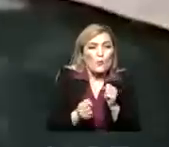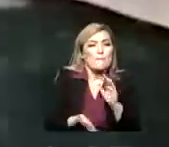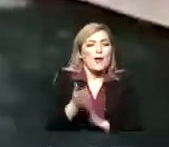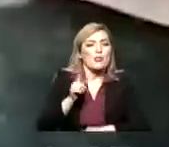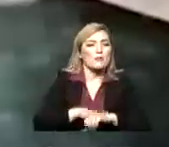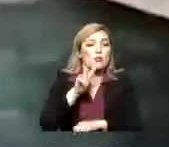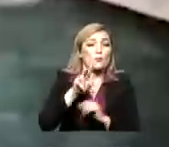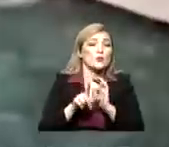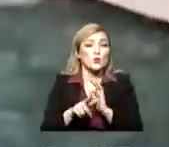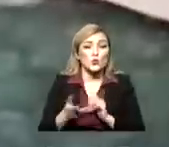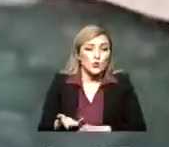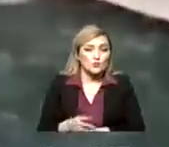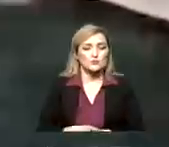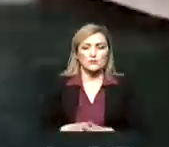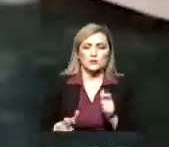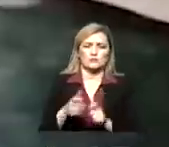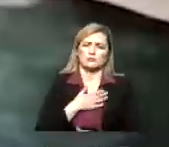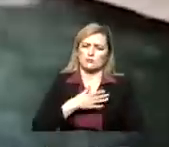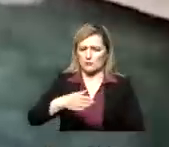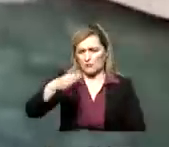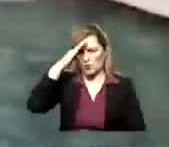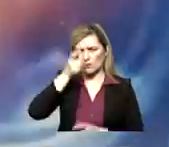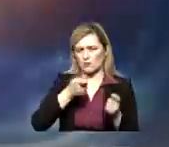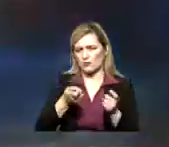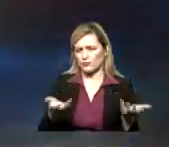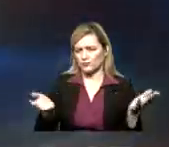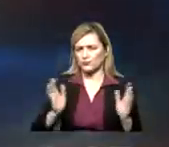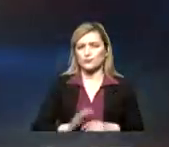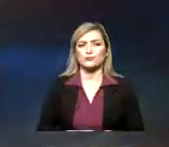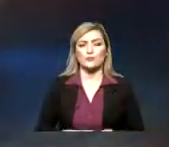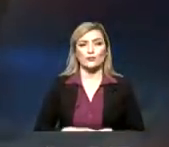2 minutos. Los habitantes del lugar exigen más presencia policial en el sector.